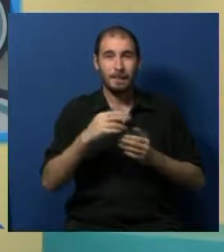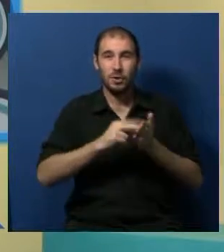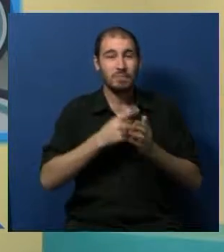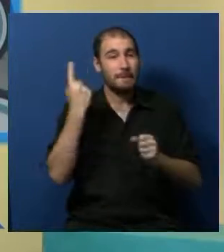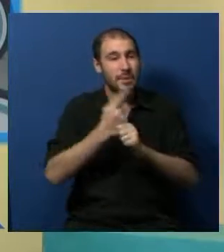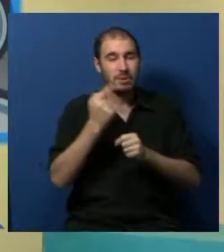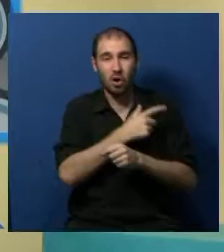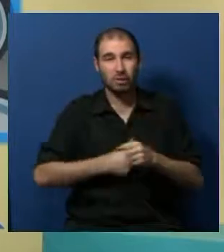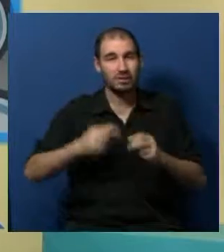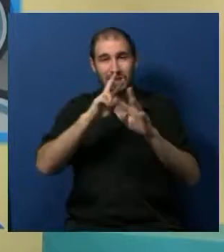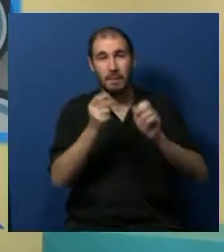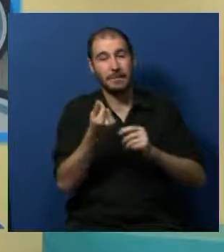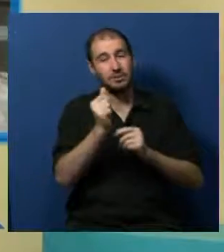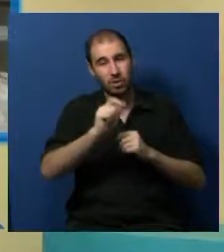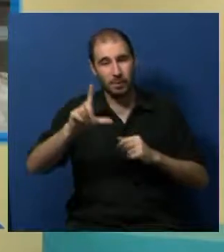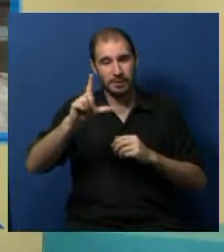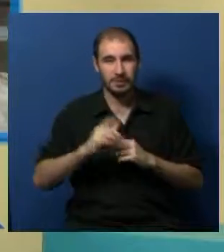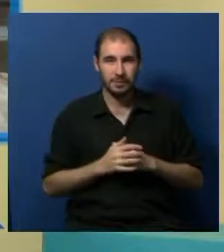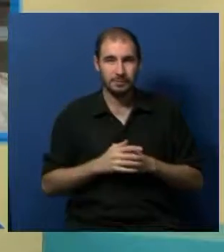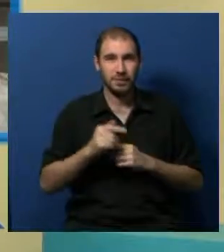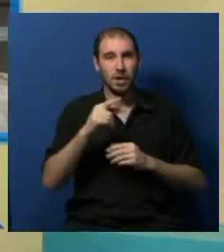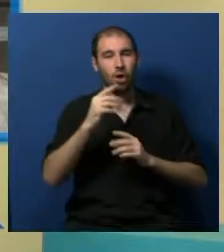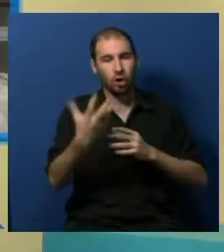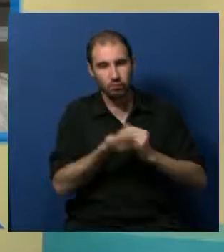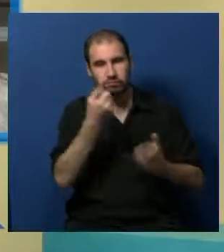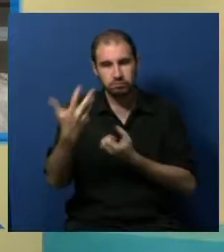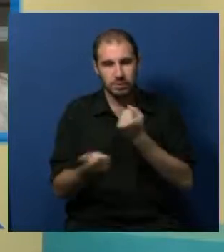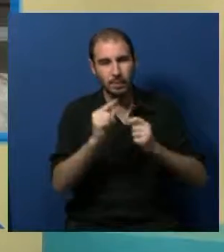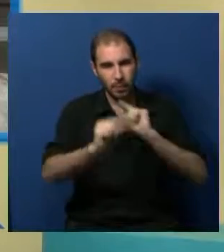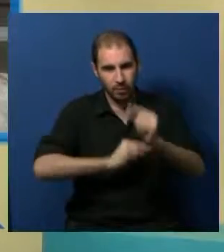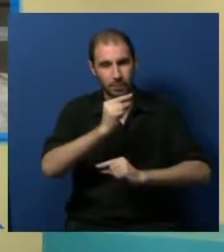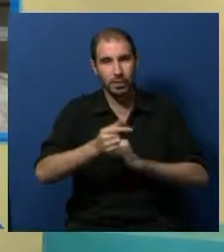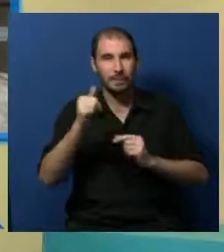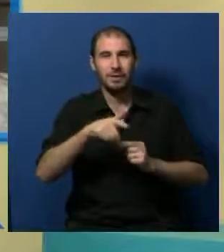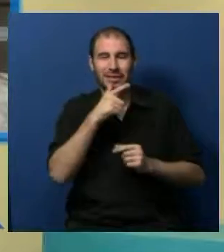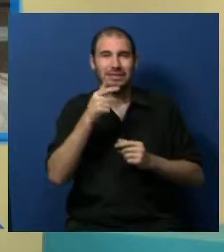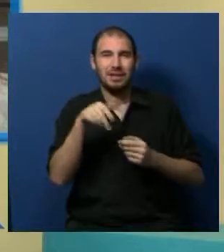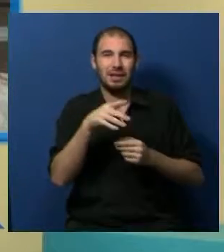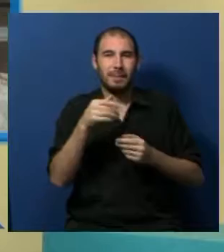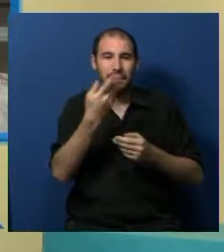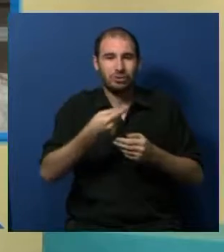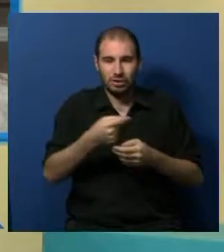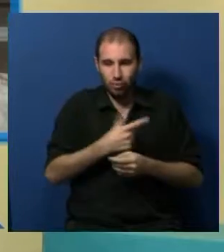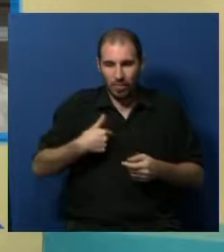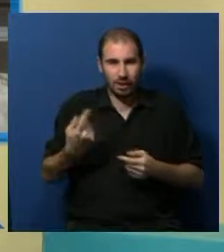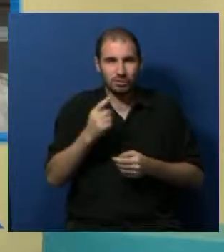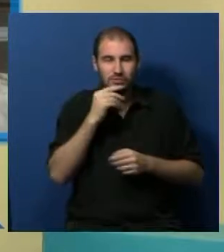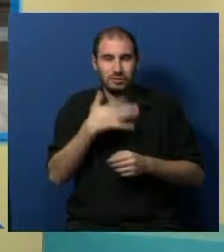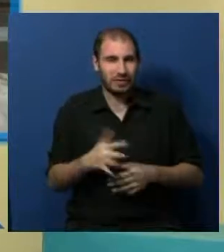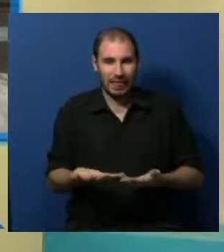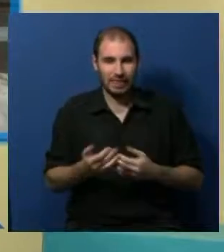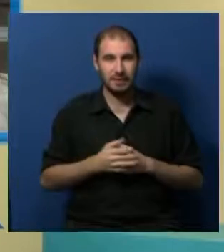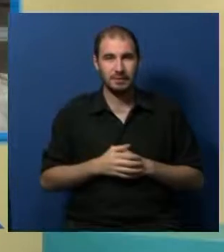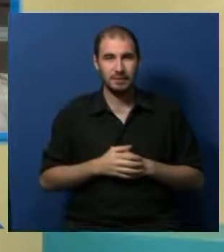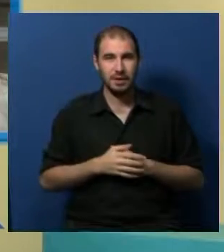que atacar el gobierno fue el tema de la inflación. Lo va logrando, pero todavía no se nota el impacto en el bolsillo de la gente, todavía no llegan los resultados al bolsillo. ¿Por